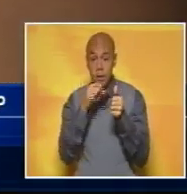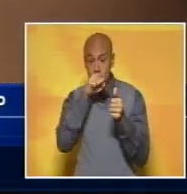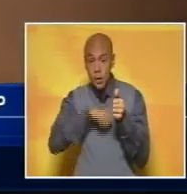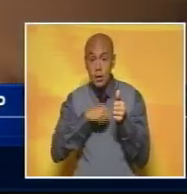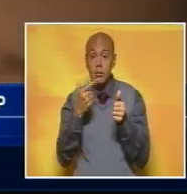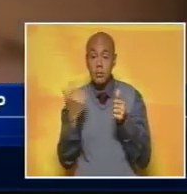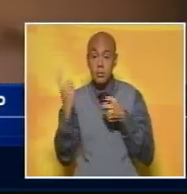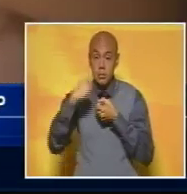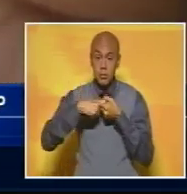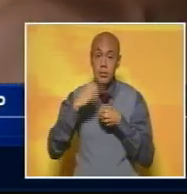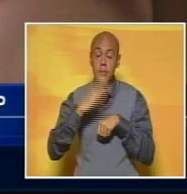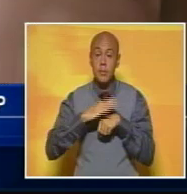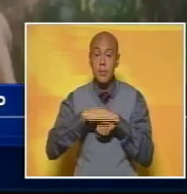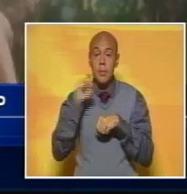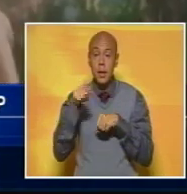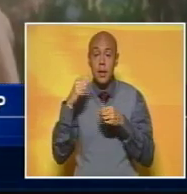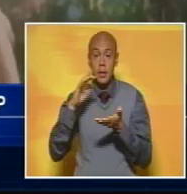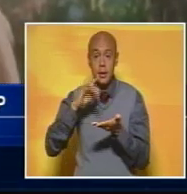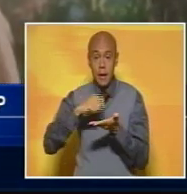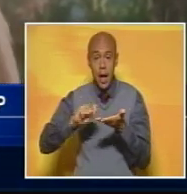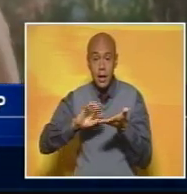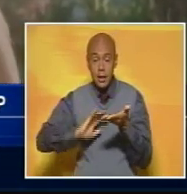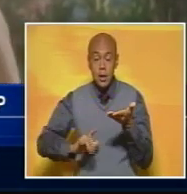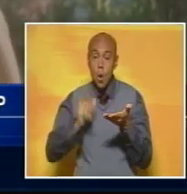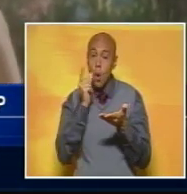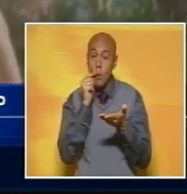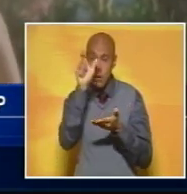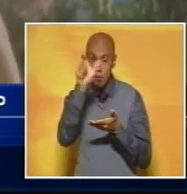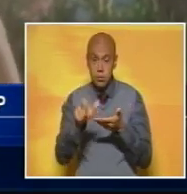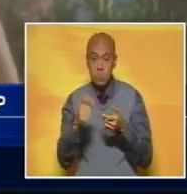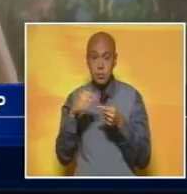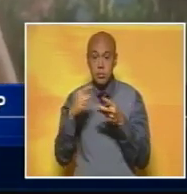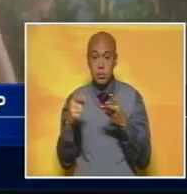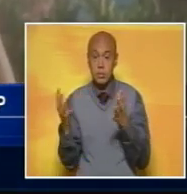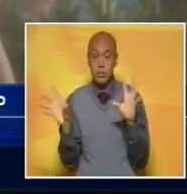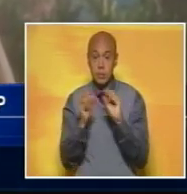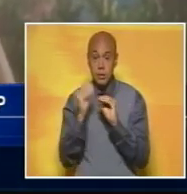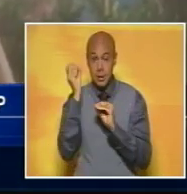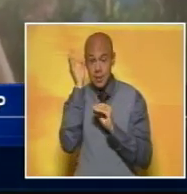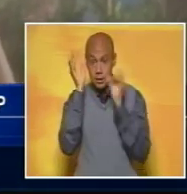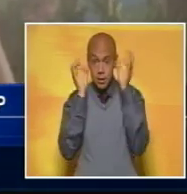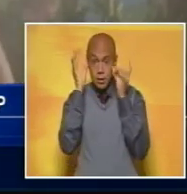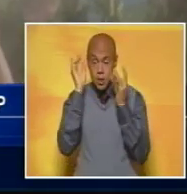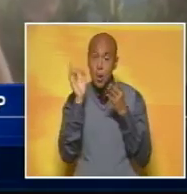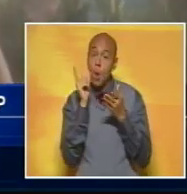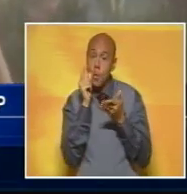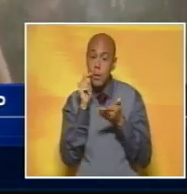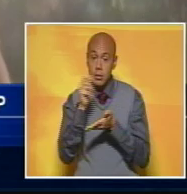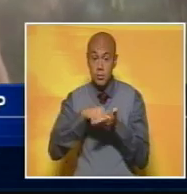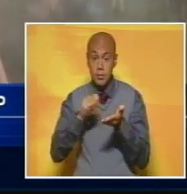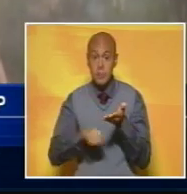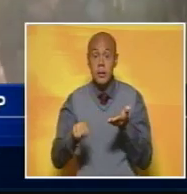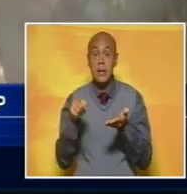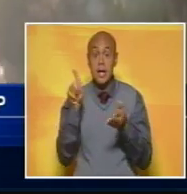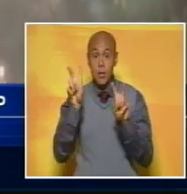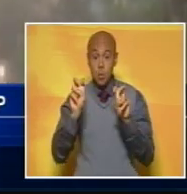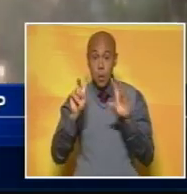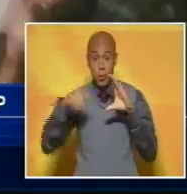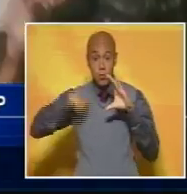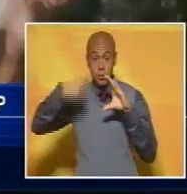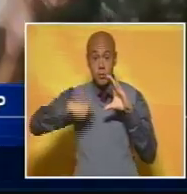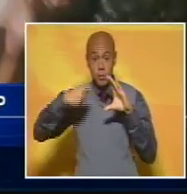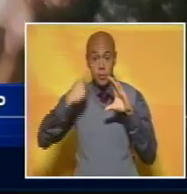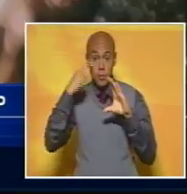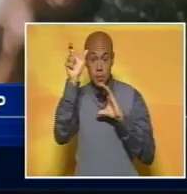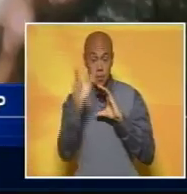La canción fue compuesta por Ali Tamposi, Camila Cabello, Justin Turner y también los productores Madman y Robin. En este nuevo video dirigido